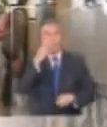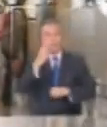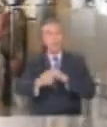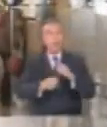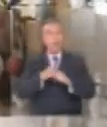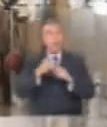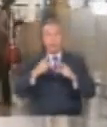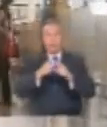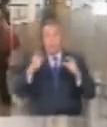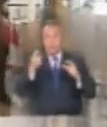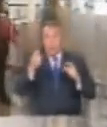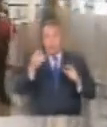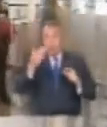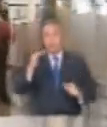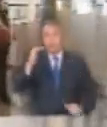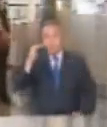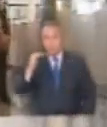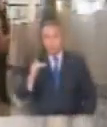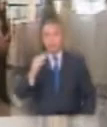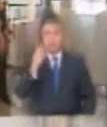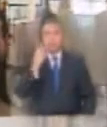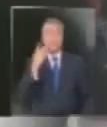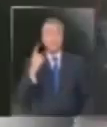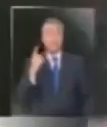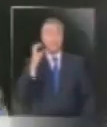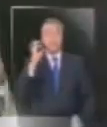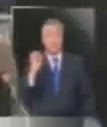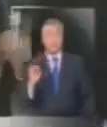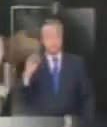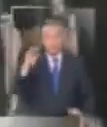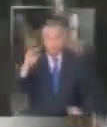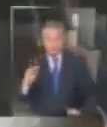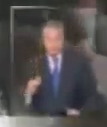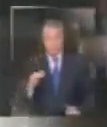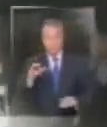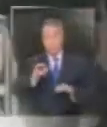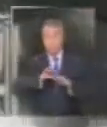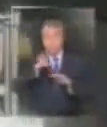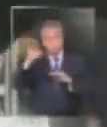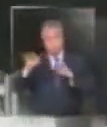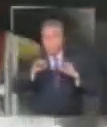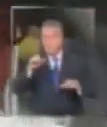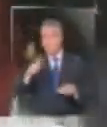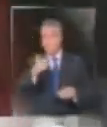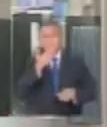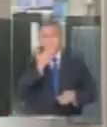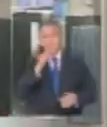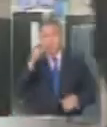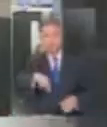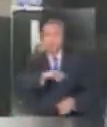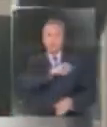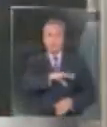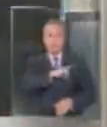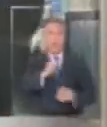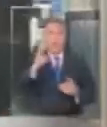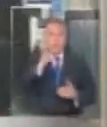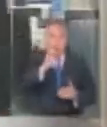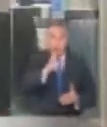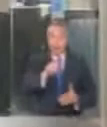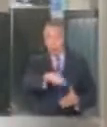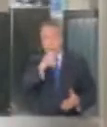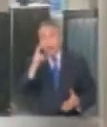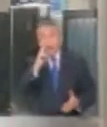valor de un ticket promedio cayó un 41%. La aeronáutica civil vive su mejor momento en Chile. Solo entre enero y abril de este